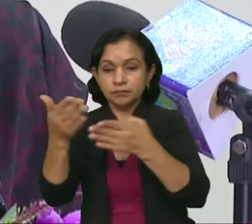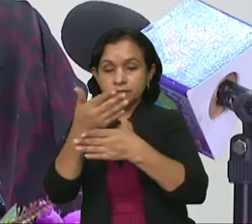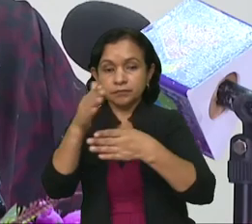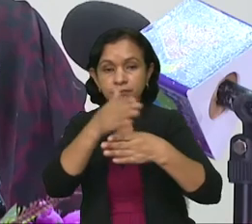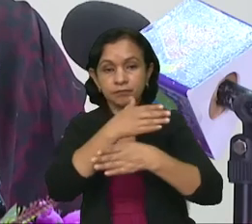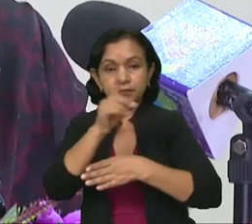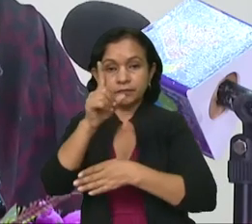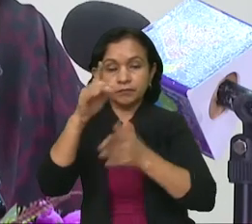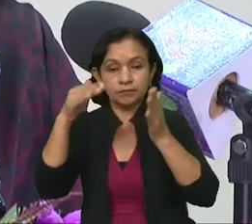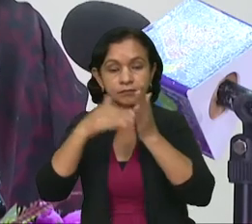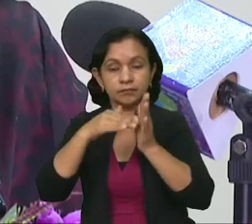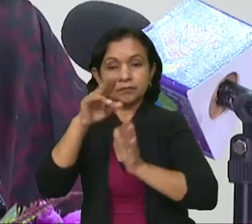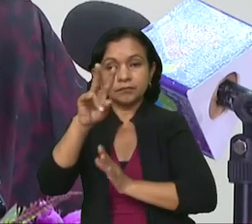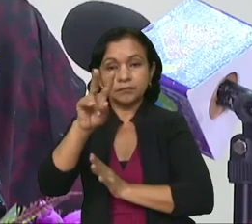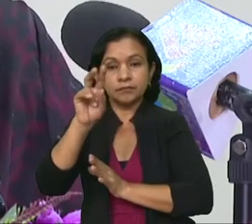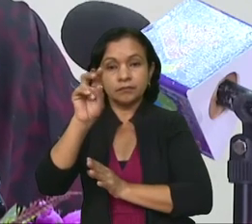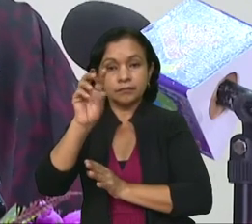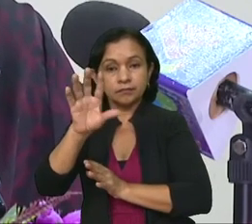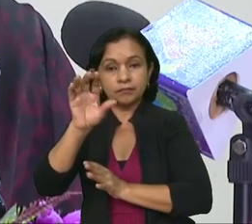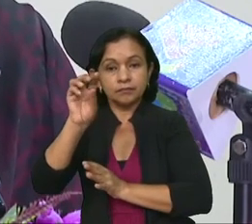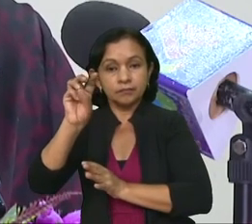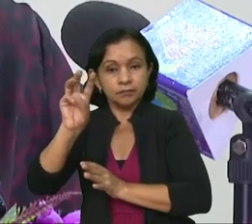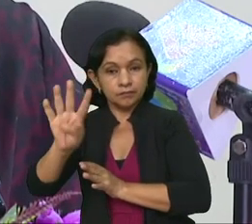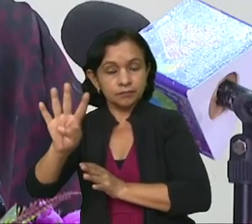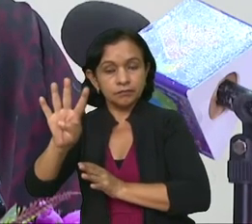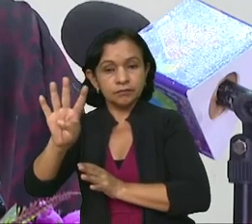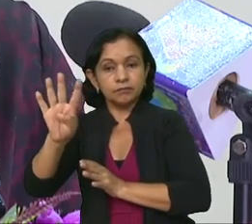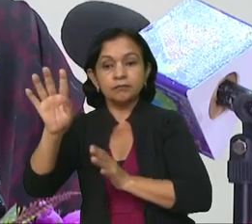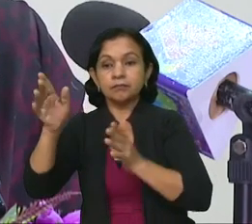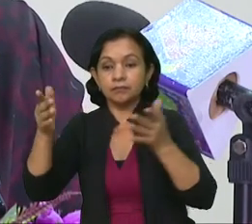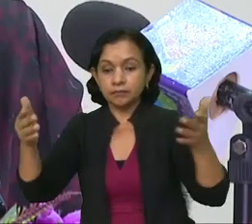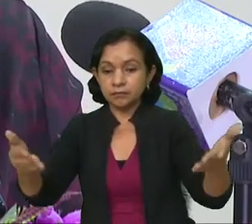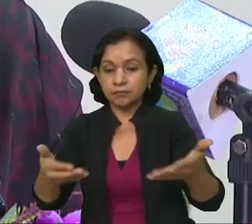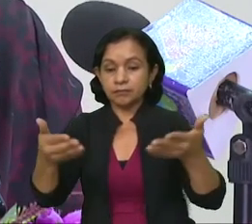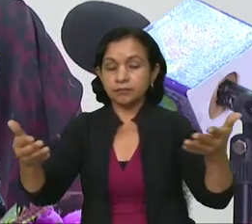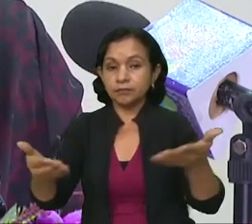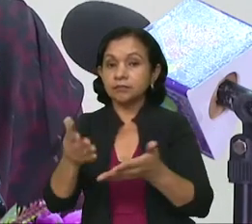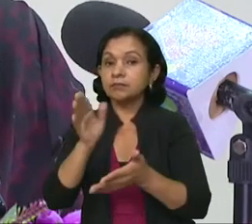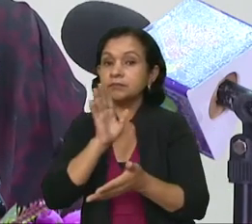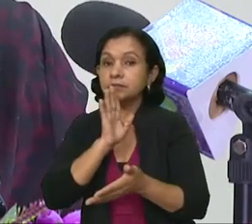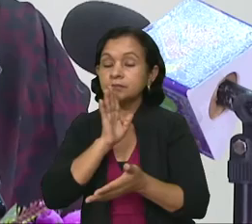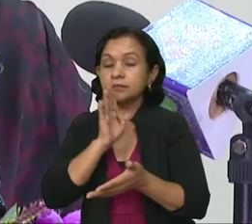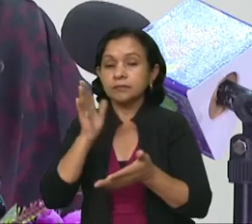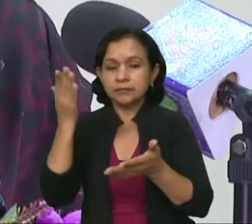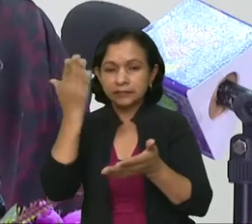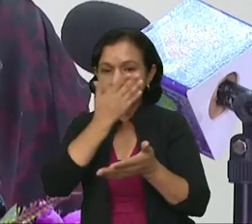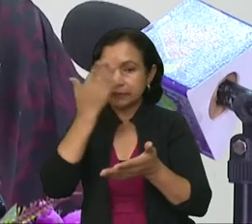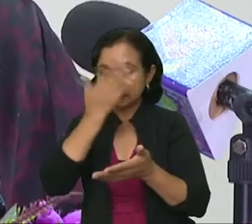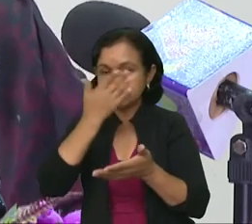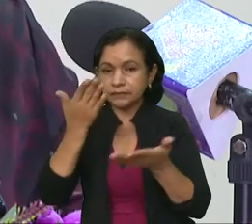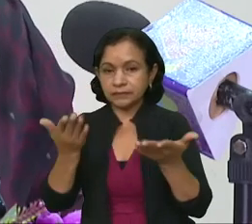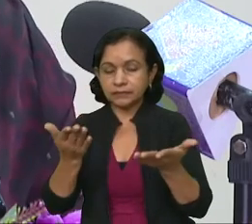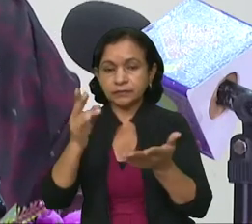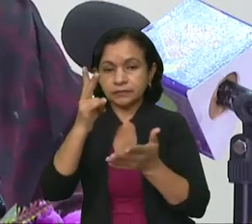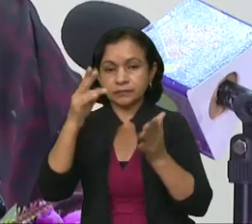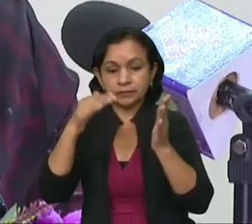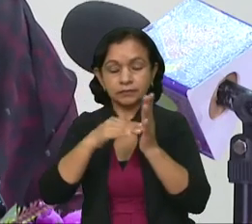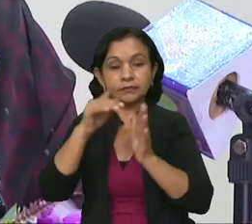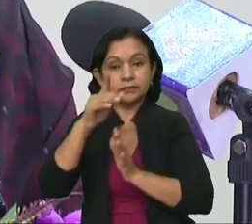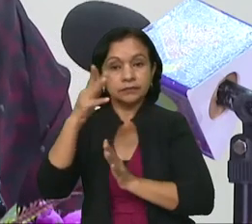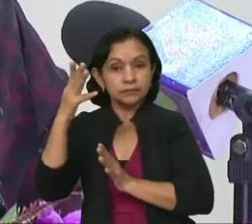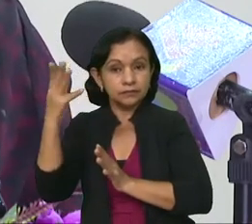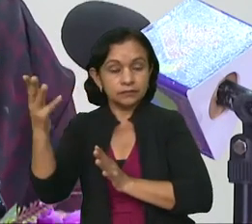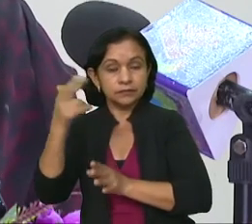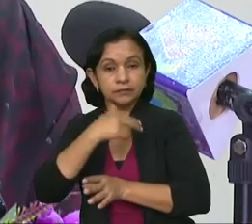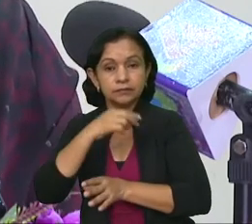y 1.254 toneladas métricas de leña, y estamos hablando también de carbón. En el 2019 se